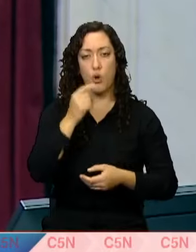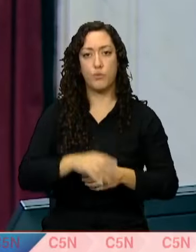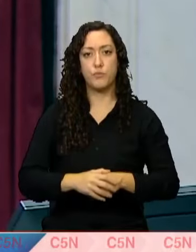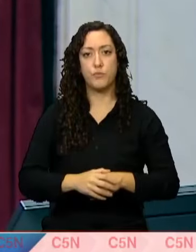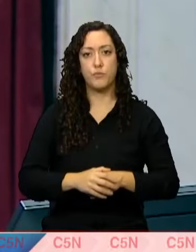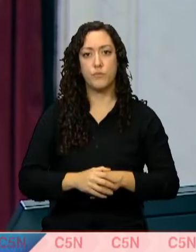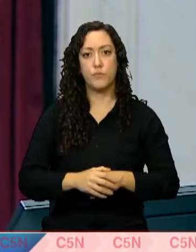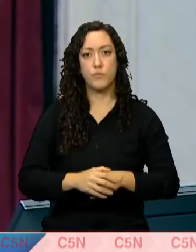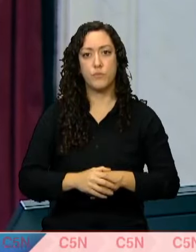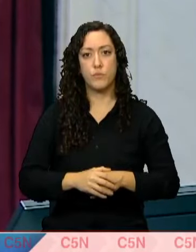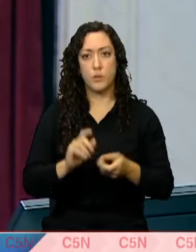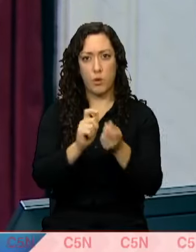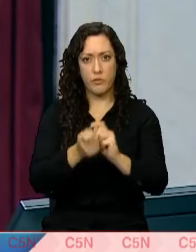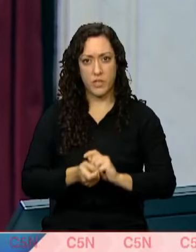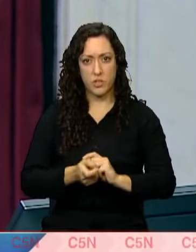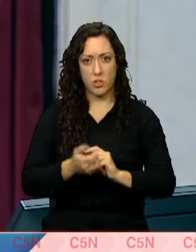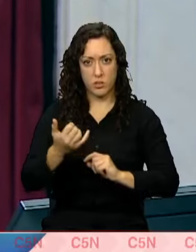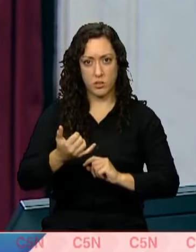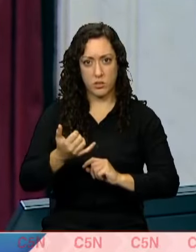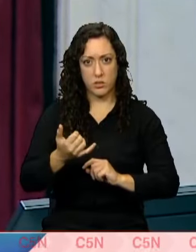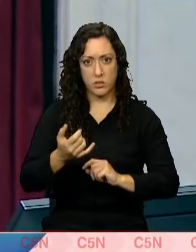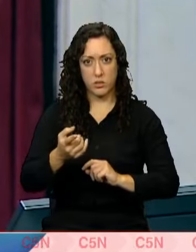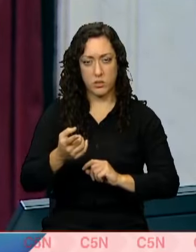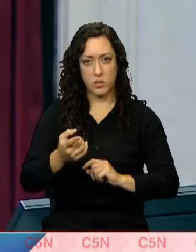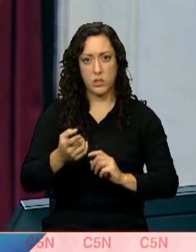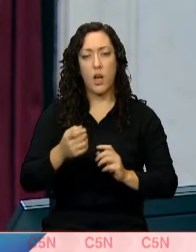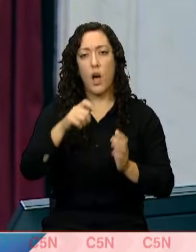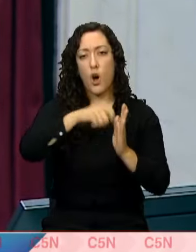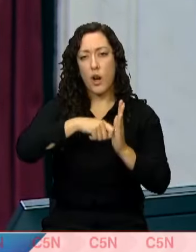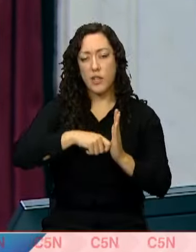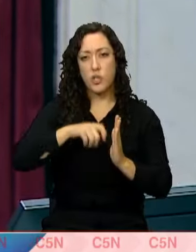De todas maneras, la justicia terminó volteando ambas acusaciones.